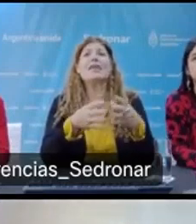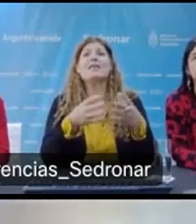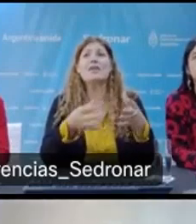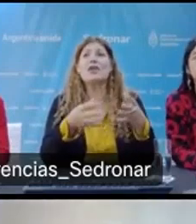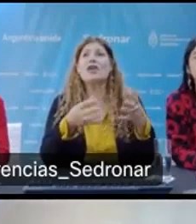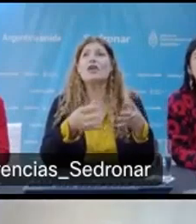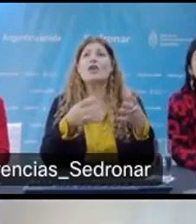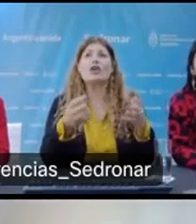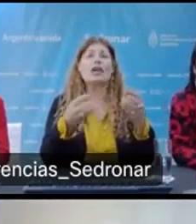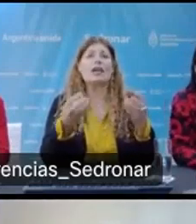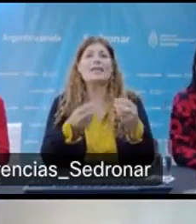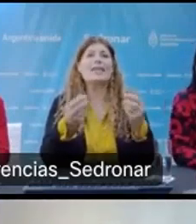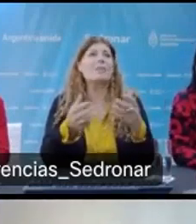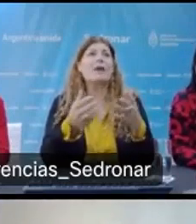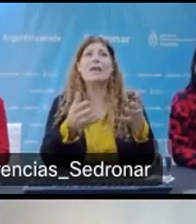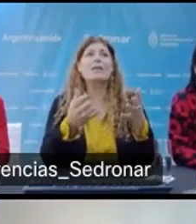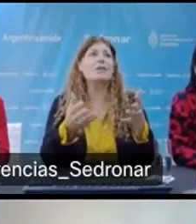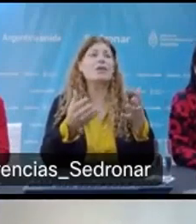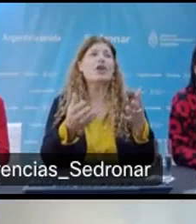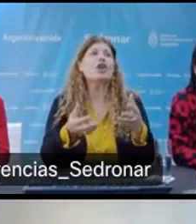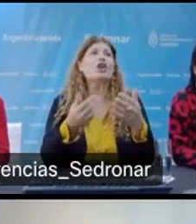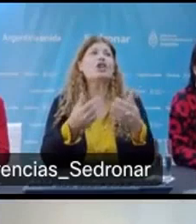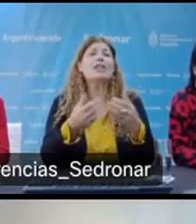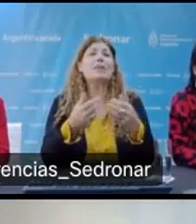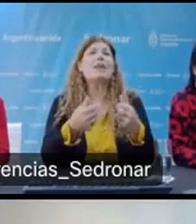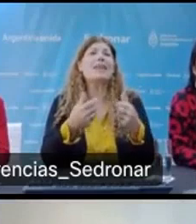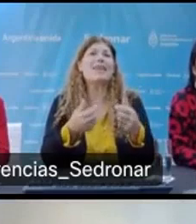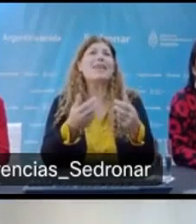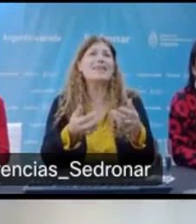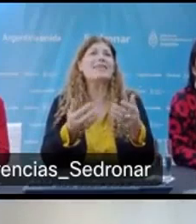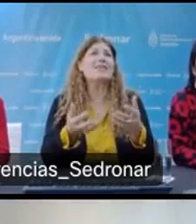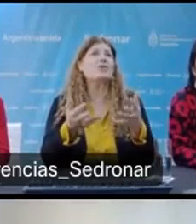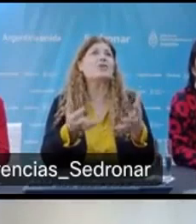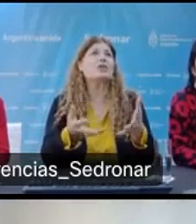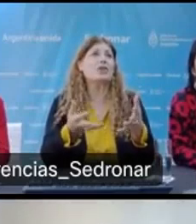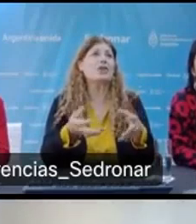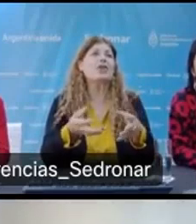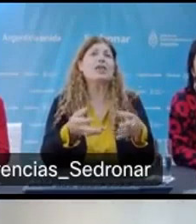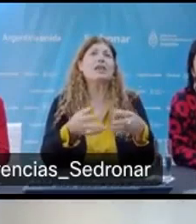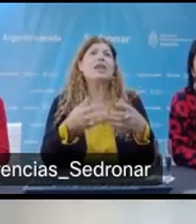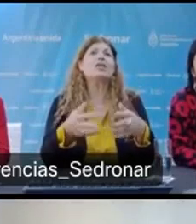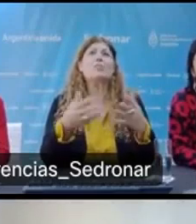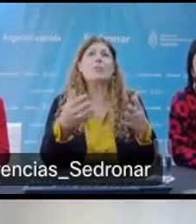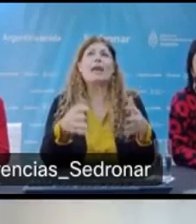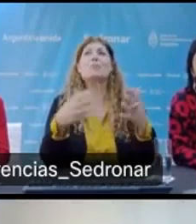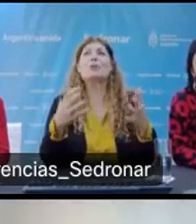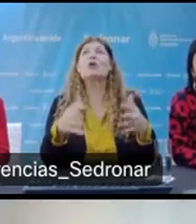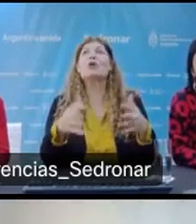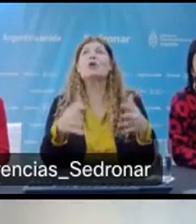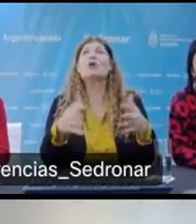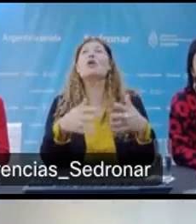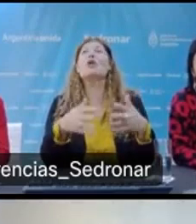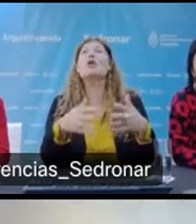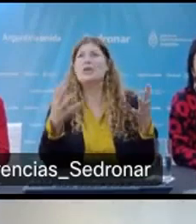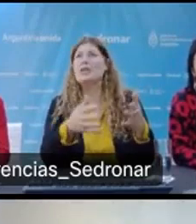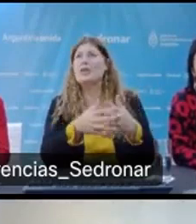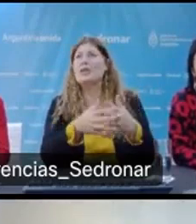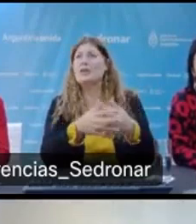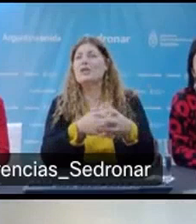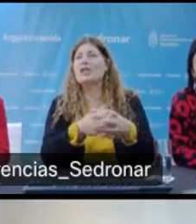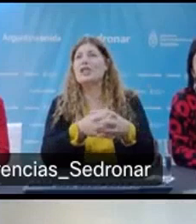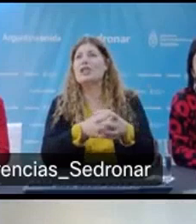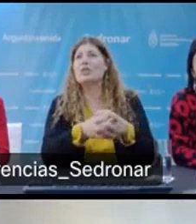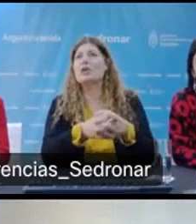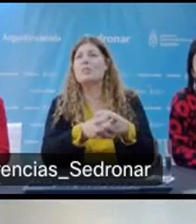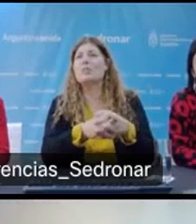la intervención o desarmar eso contemple quién es ese otro y contemplar por lo menos, como decimos